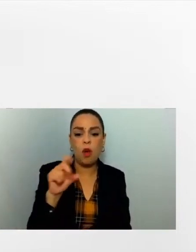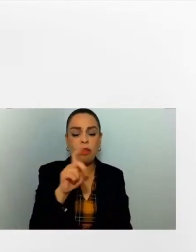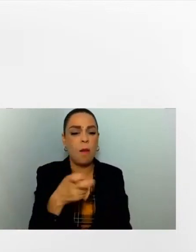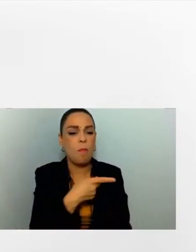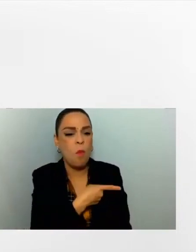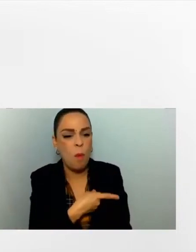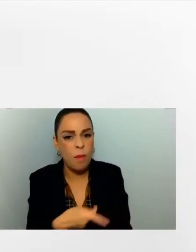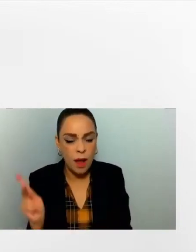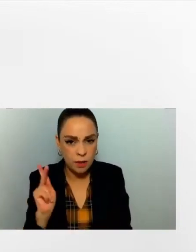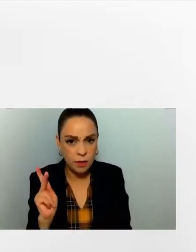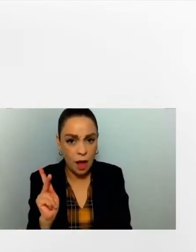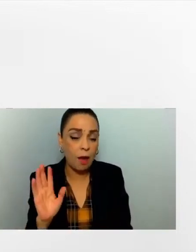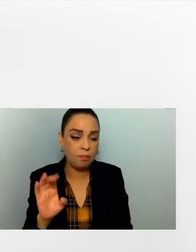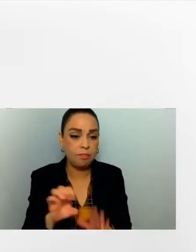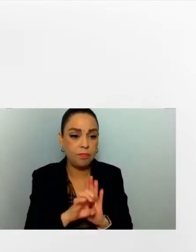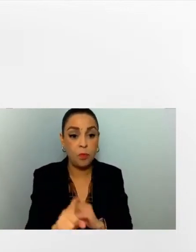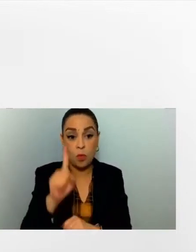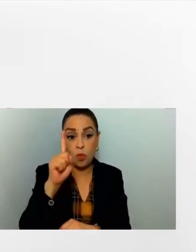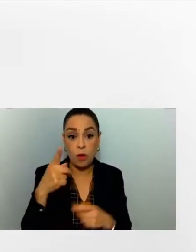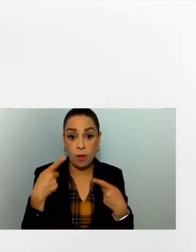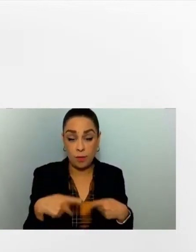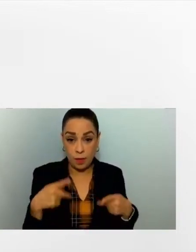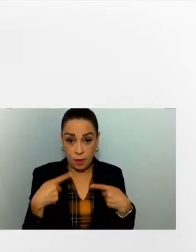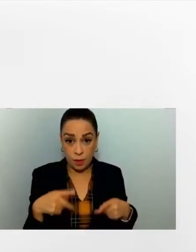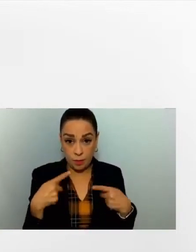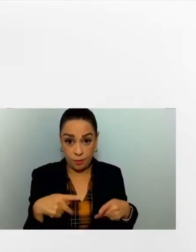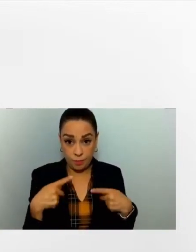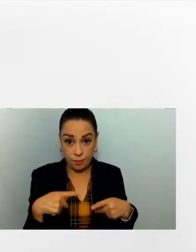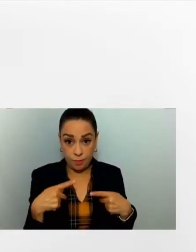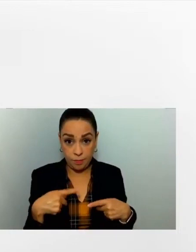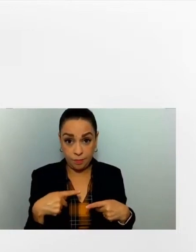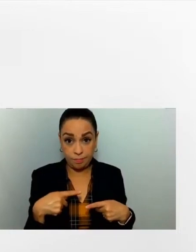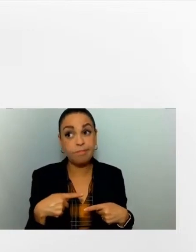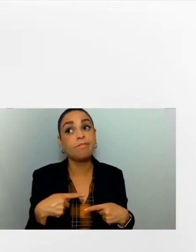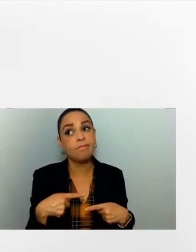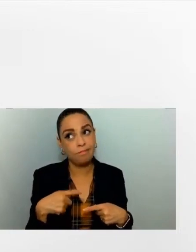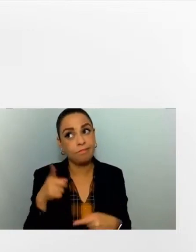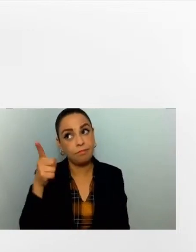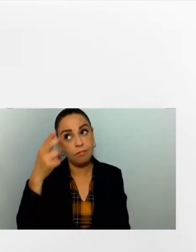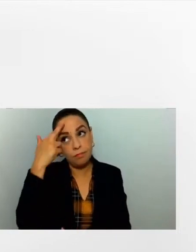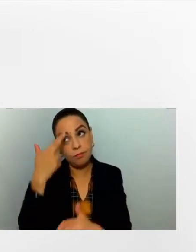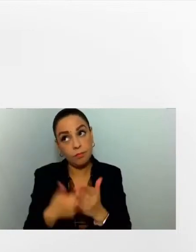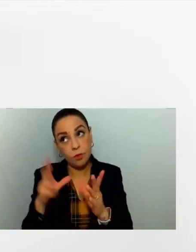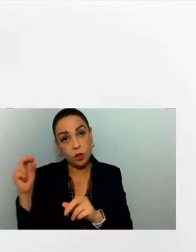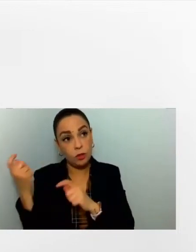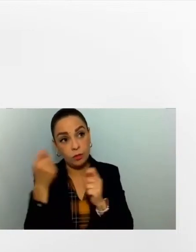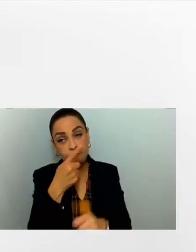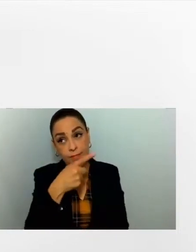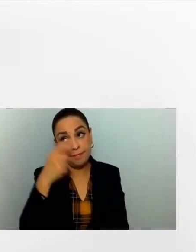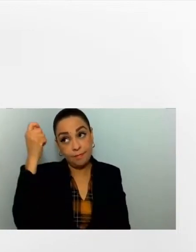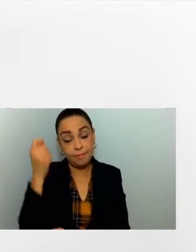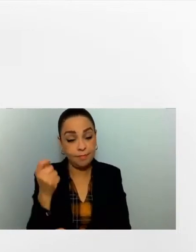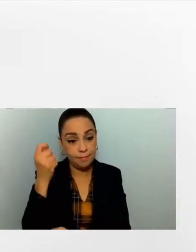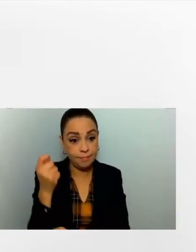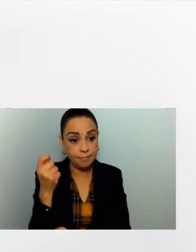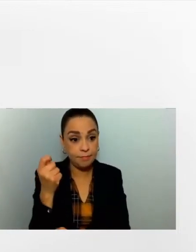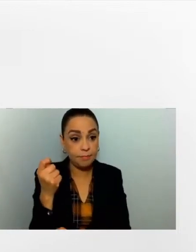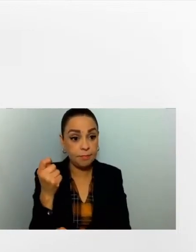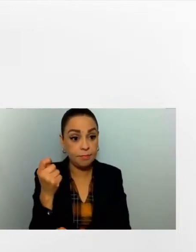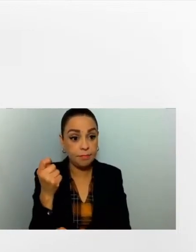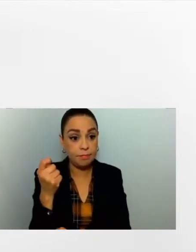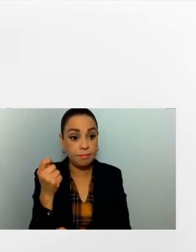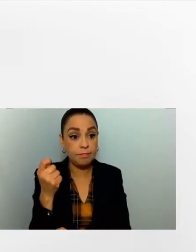alimentos, de que una persona, al estar condenado por no pagar o incumplir su obligación de alimentos, se le da una